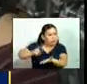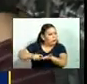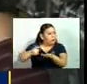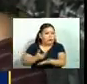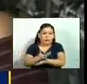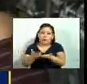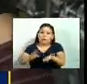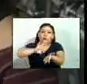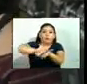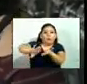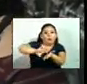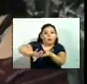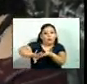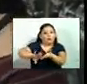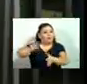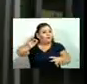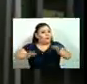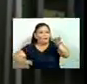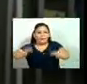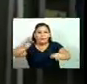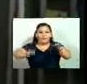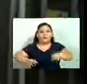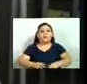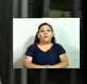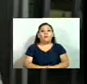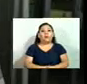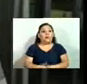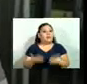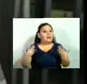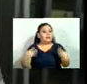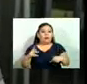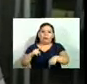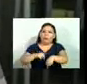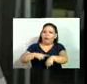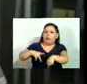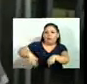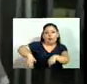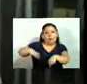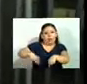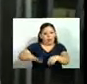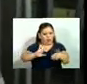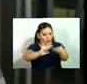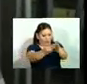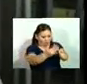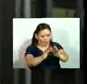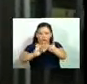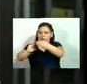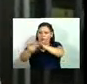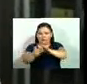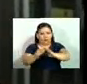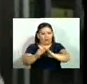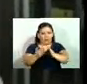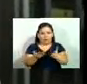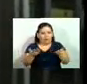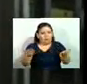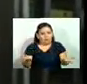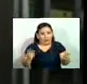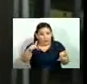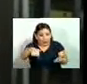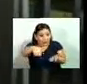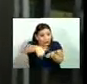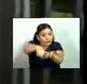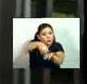cosas que pagar y es bien injusto. Ya es demasiado tarde, ya tenemos en muchas comunidades, pues, de lo que es este